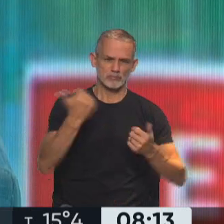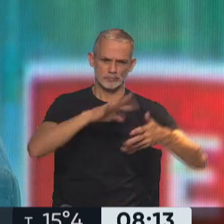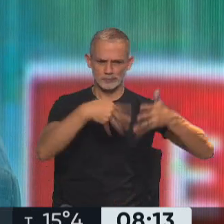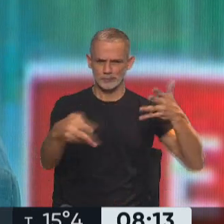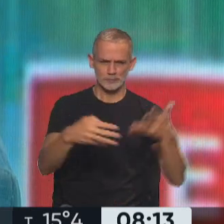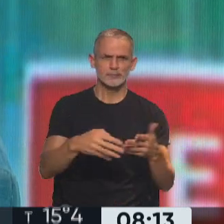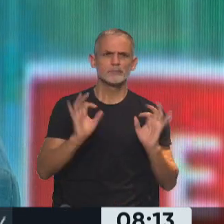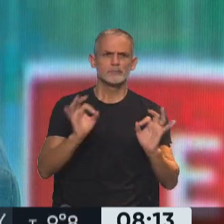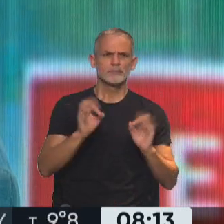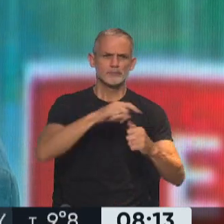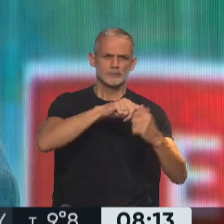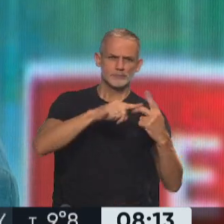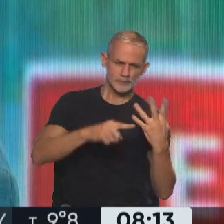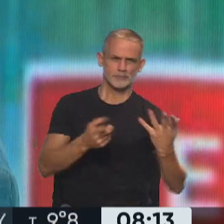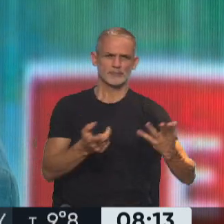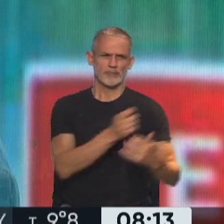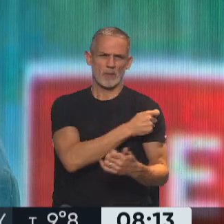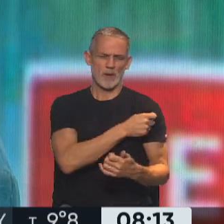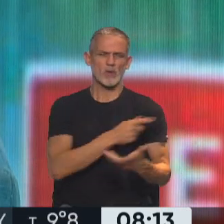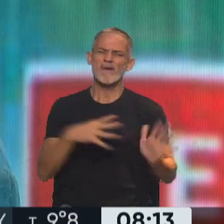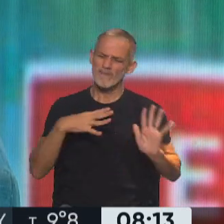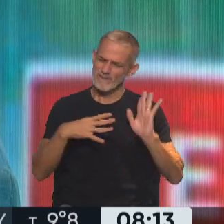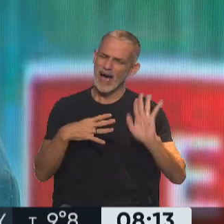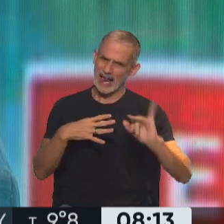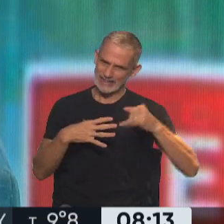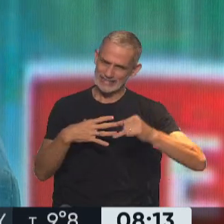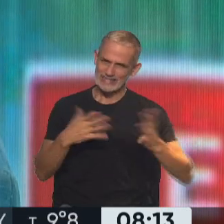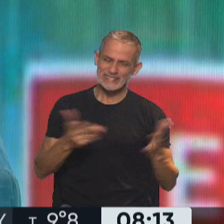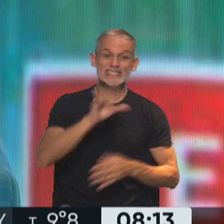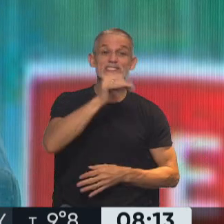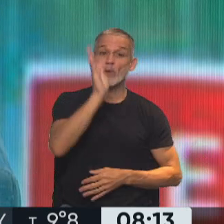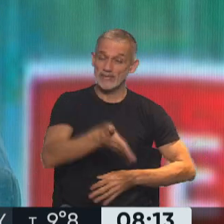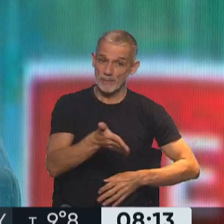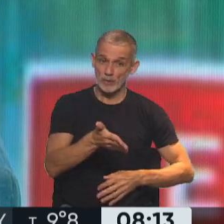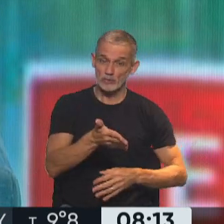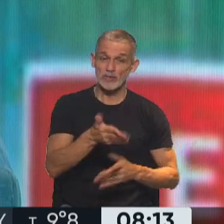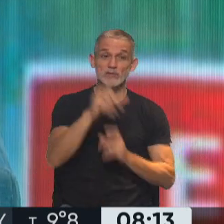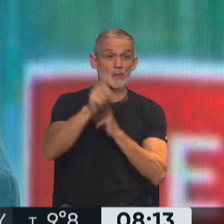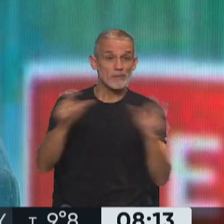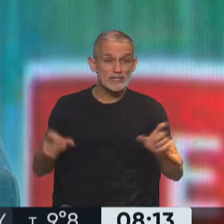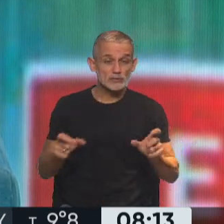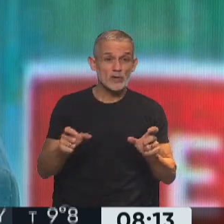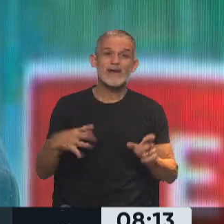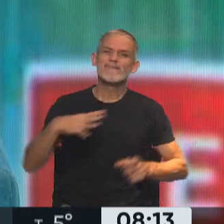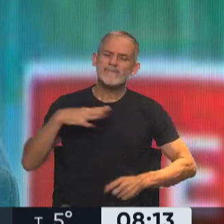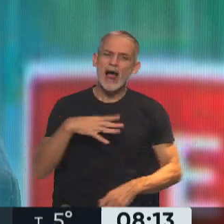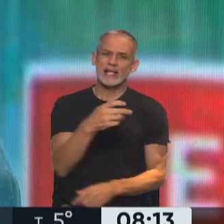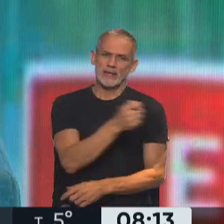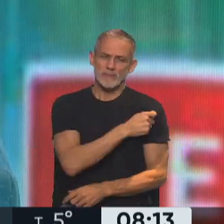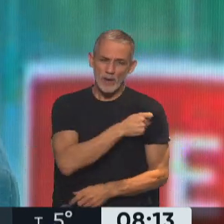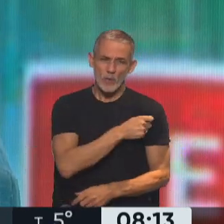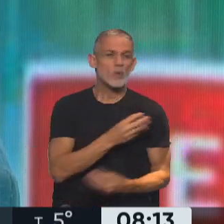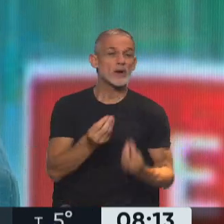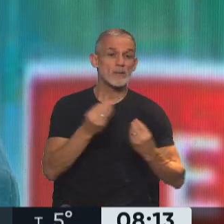de vacunación. Si bien es verdad que faltan por lo menos un 50% de las personas para que